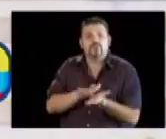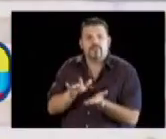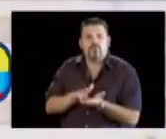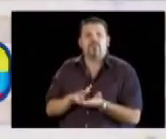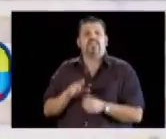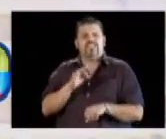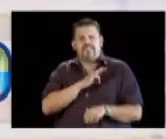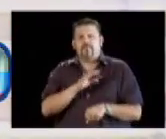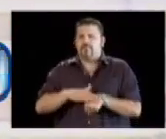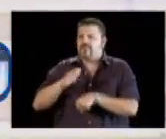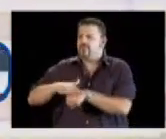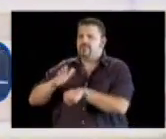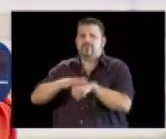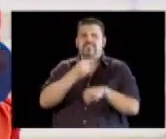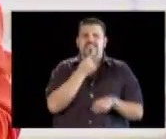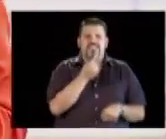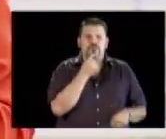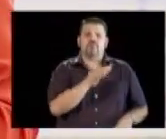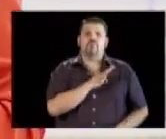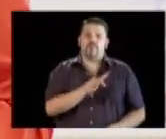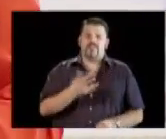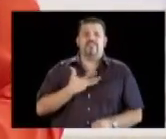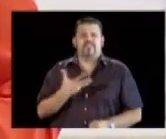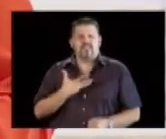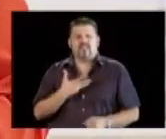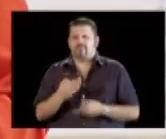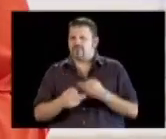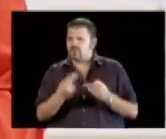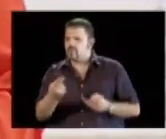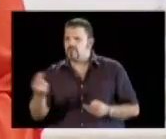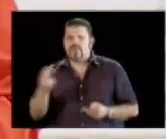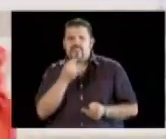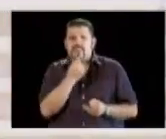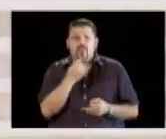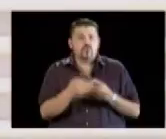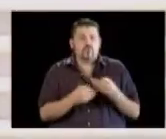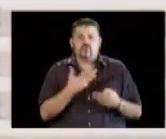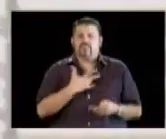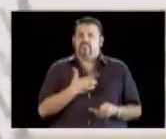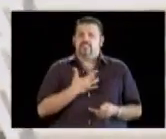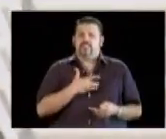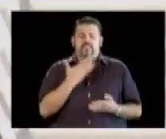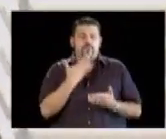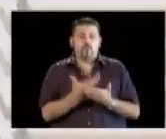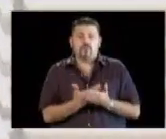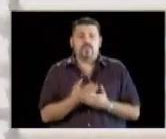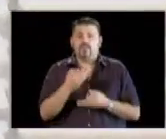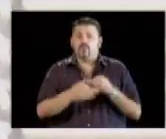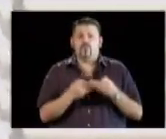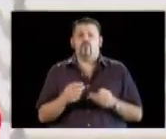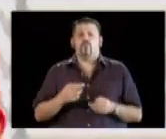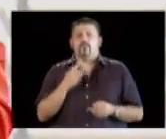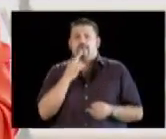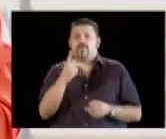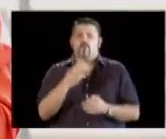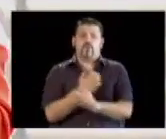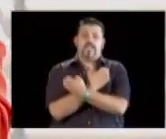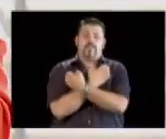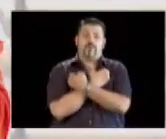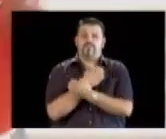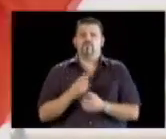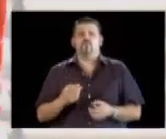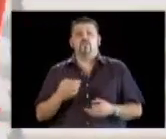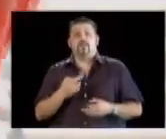que más y más niños puedan tener la posibilidad de una mejor educación, de instalaciones como la que tenemos